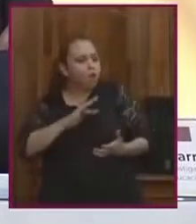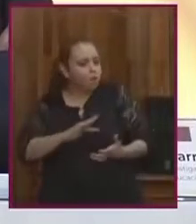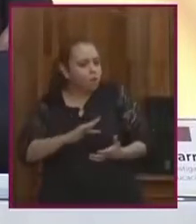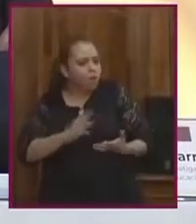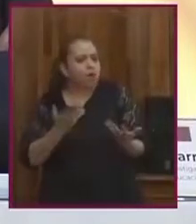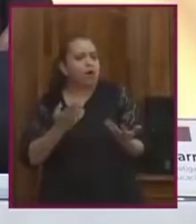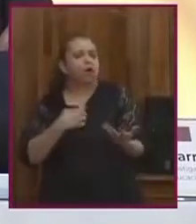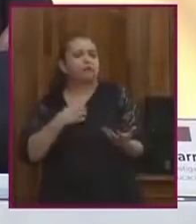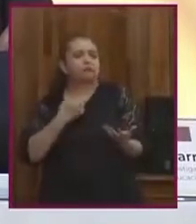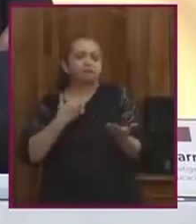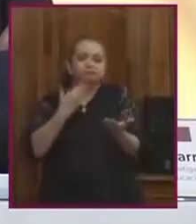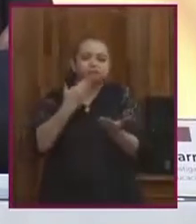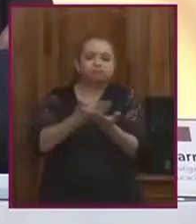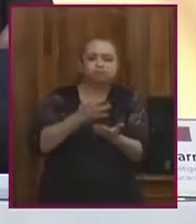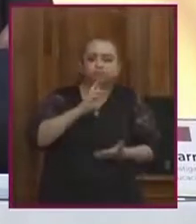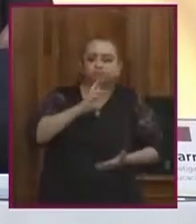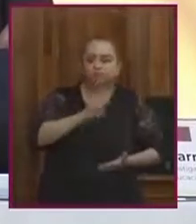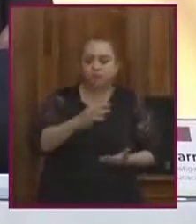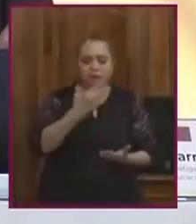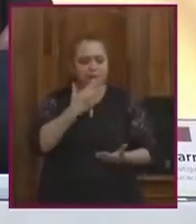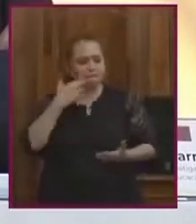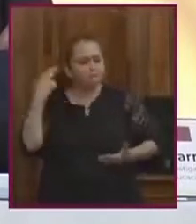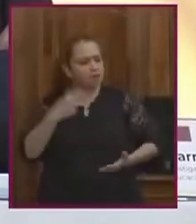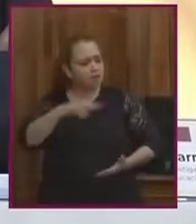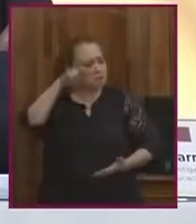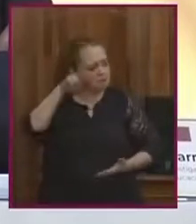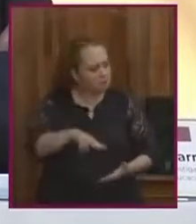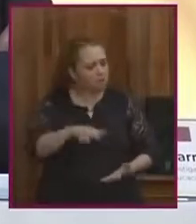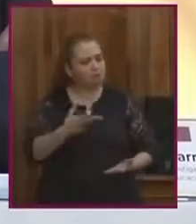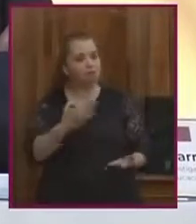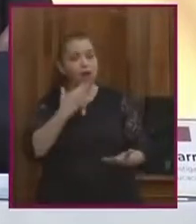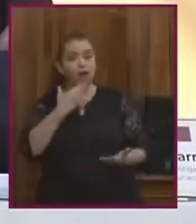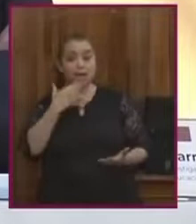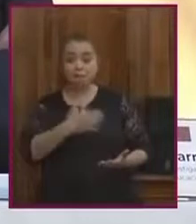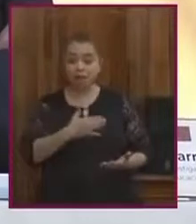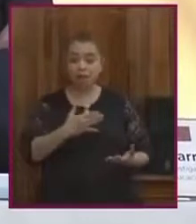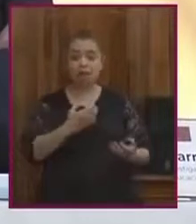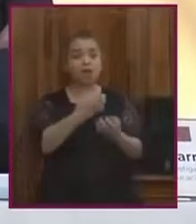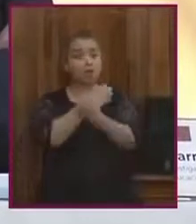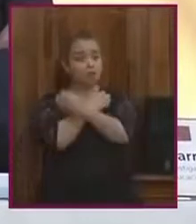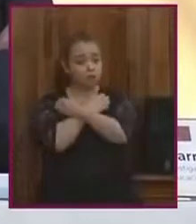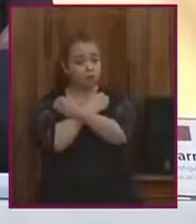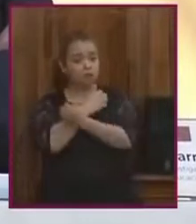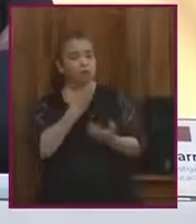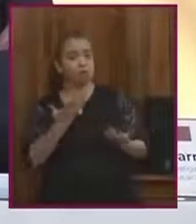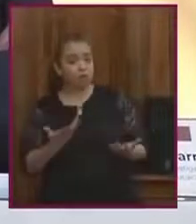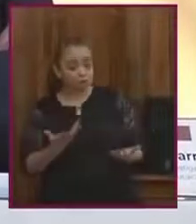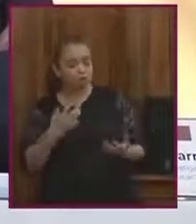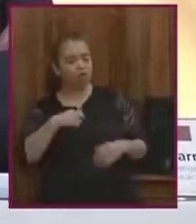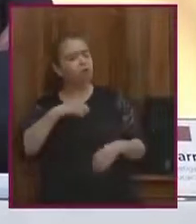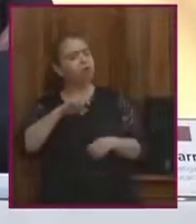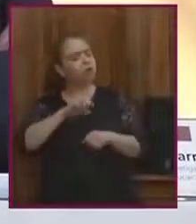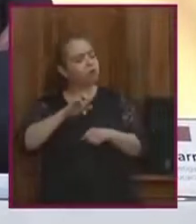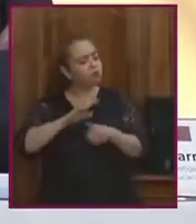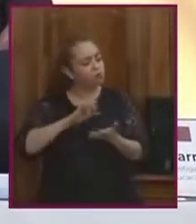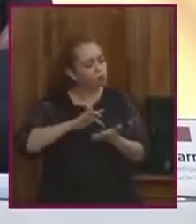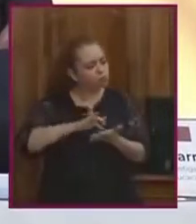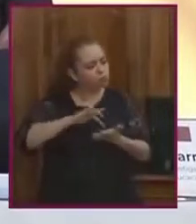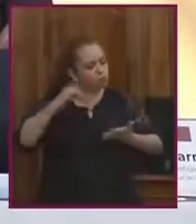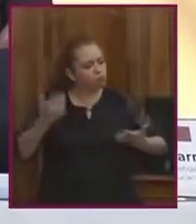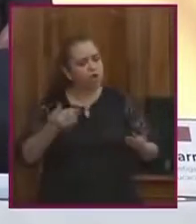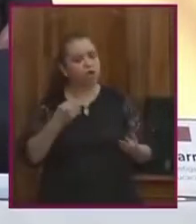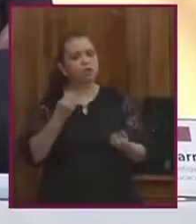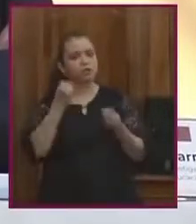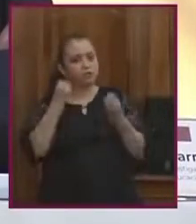más valiosos de manera conjunta y yo insisto, para bien de nuestra educación. Por ello, muchísimas gracias, de verdad,